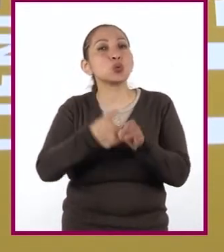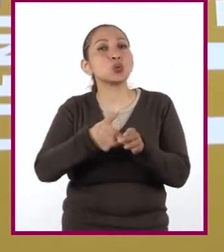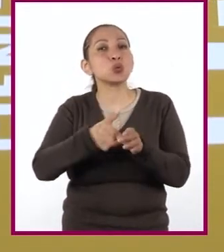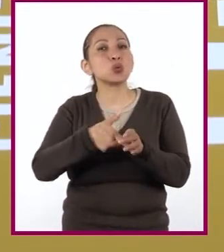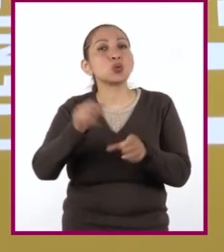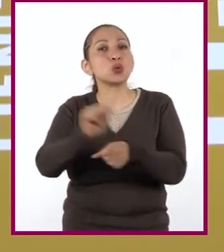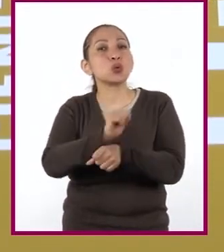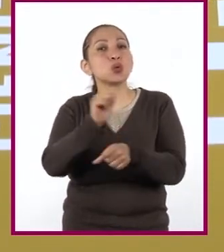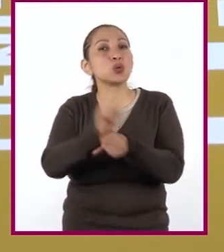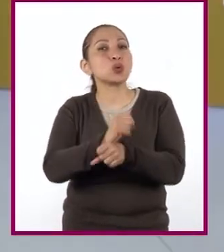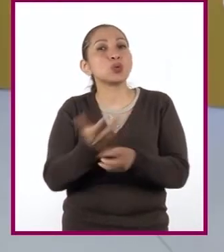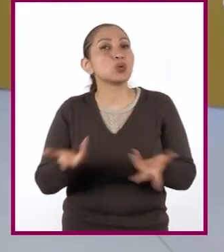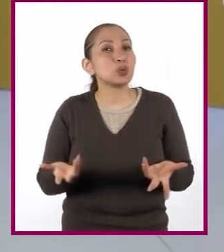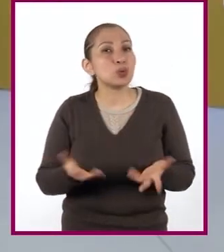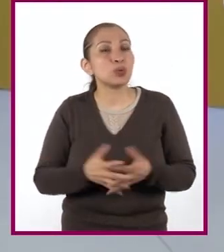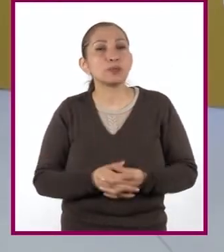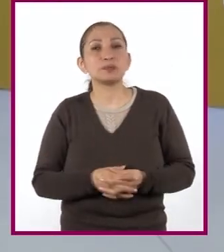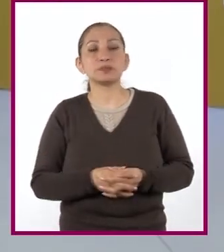el autotransporte?